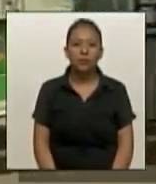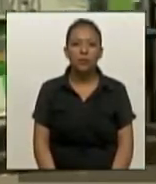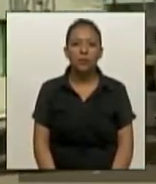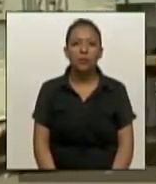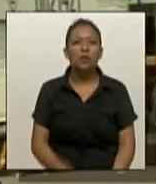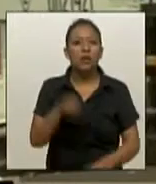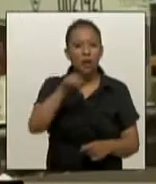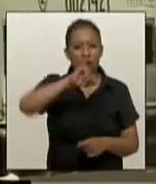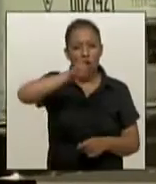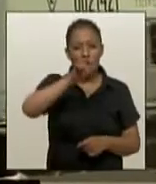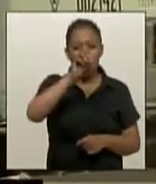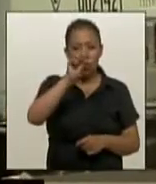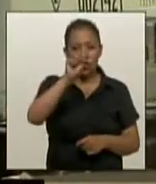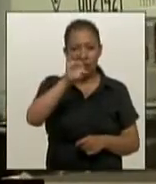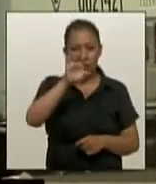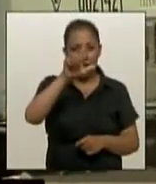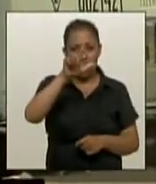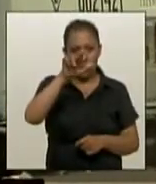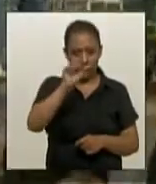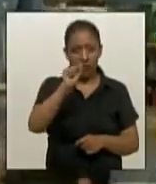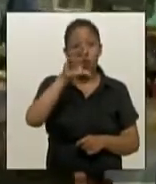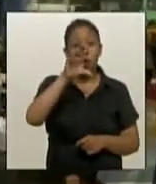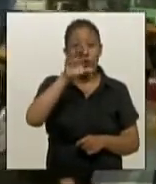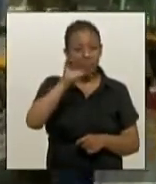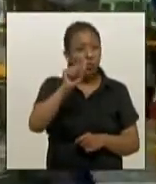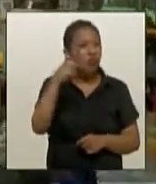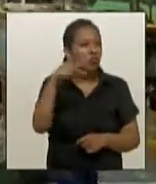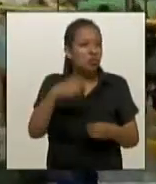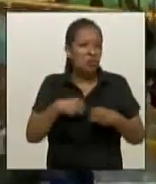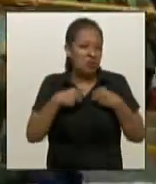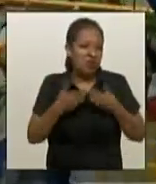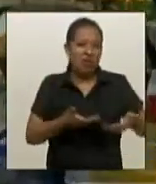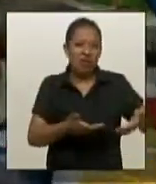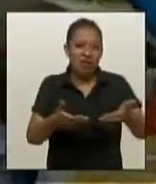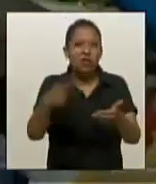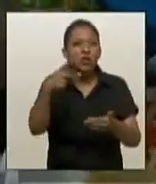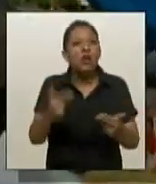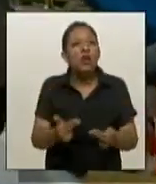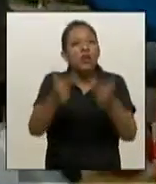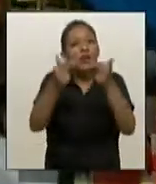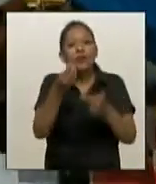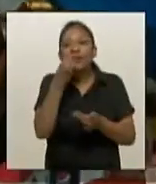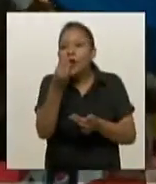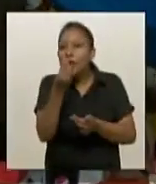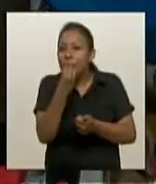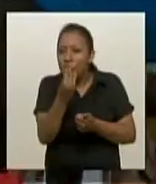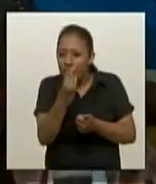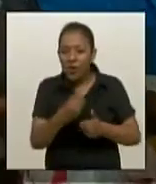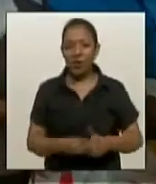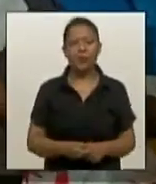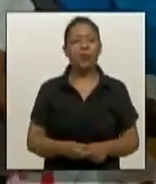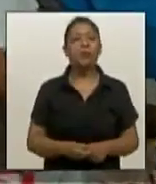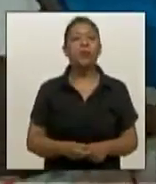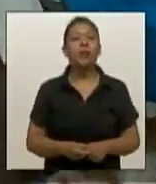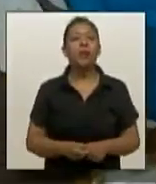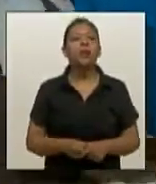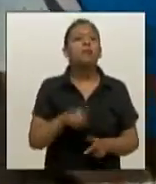José Luis Cruz hace por la vida en la calle. Lo suyo es el negocio de la comida. ¿Qué trajimos de